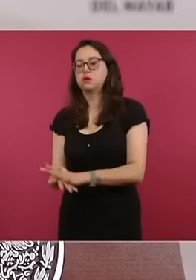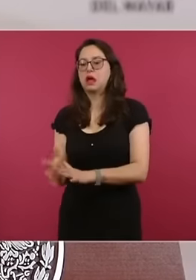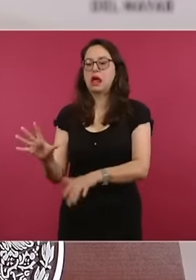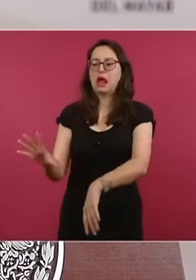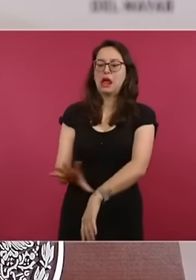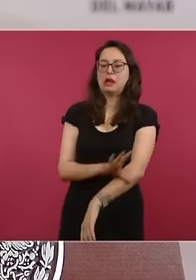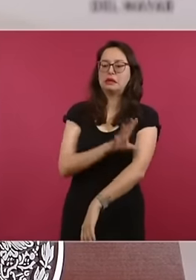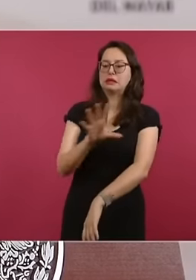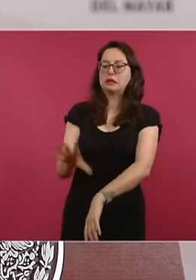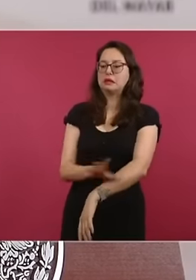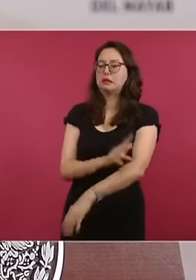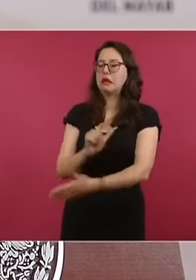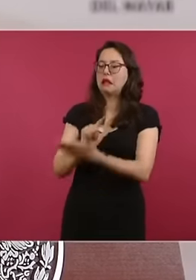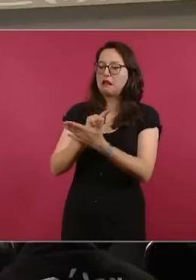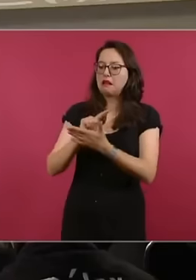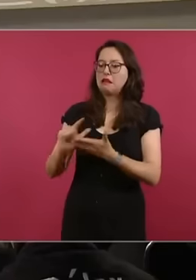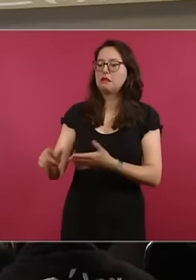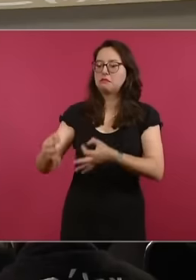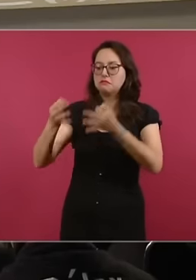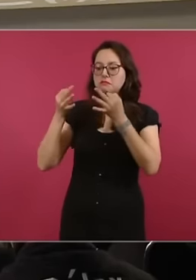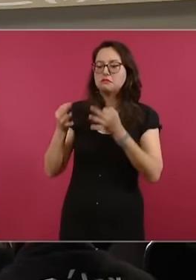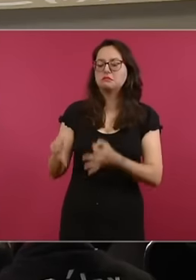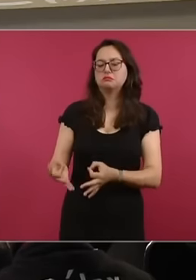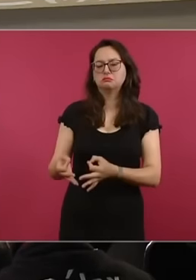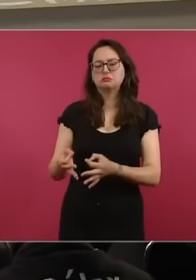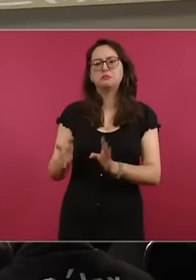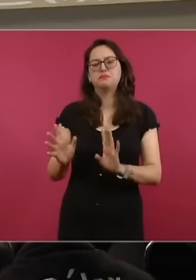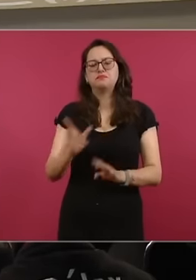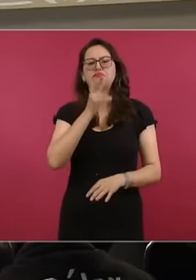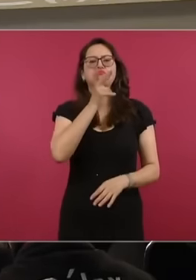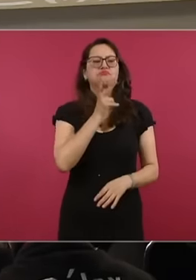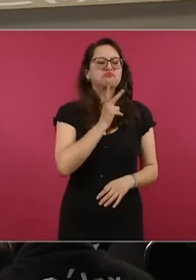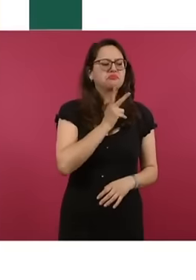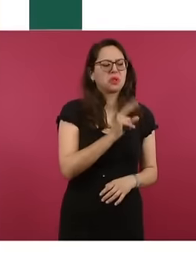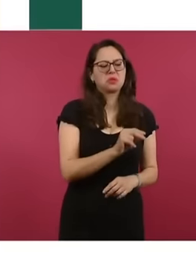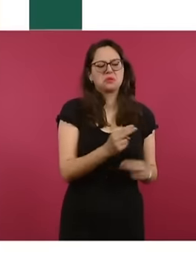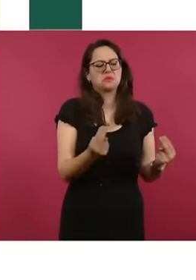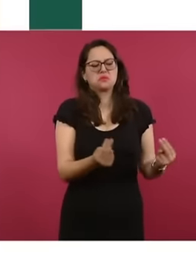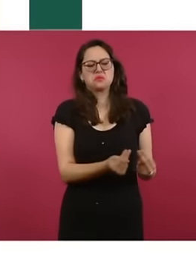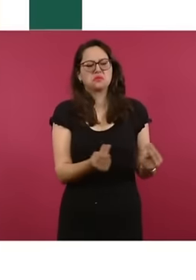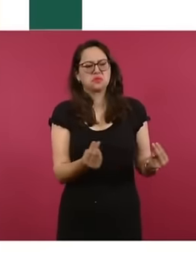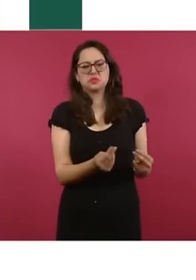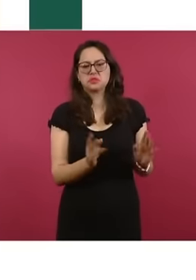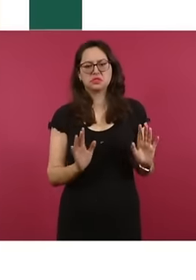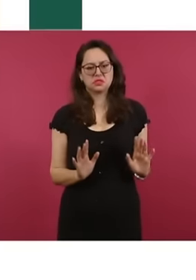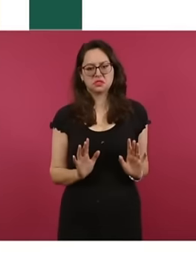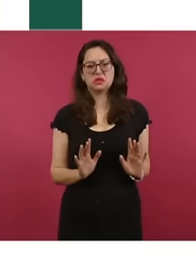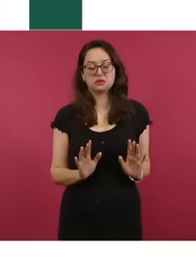no se va a necesitar el petróleo o ya no va a ser